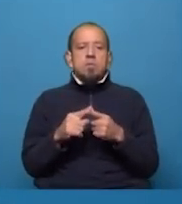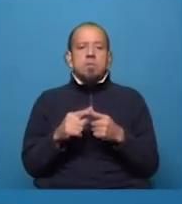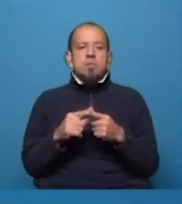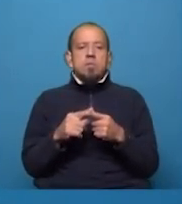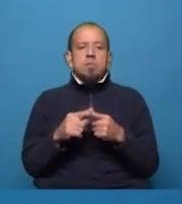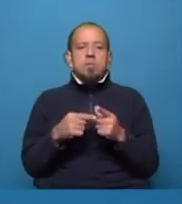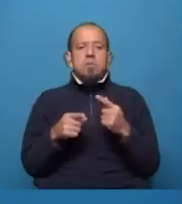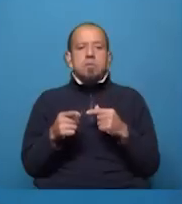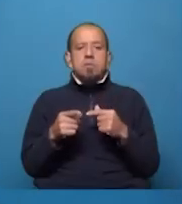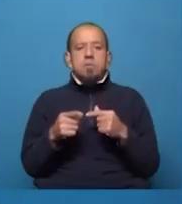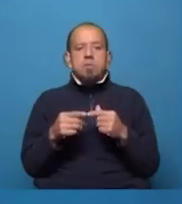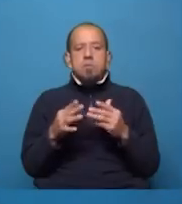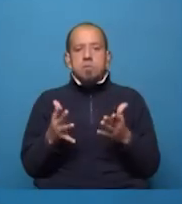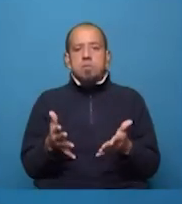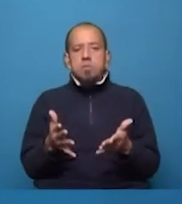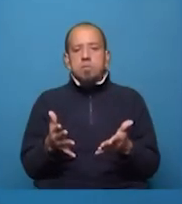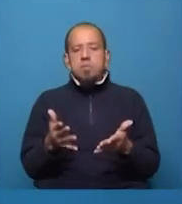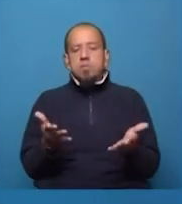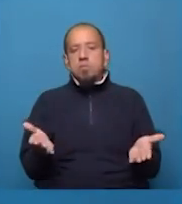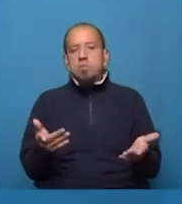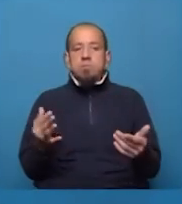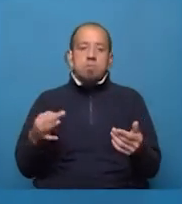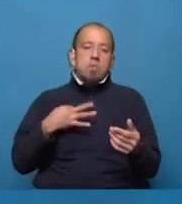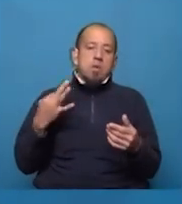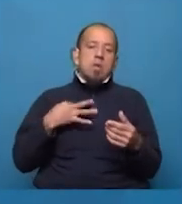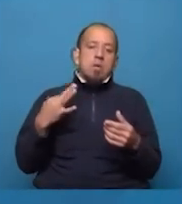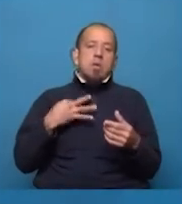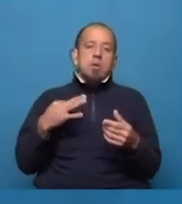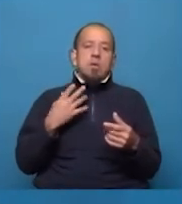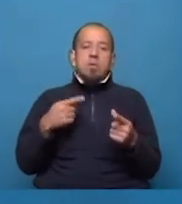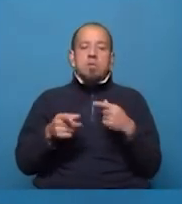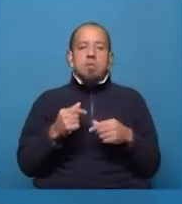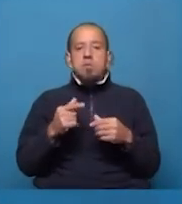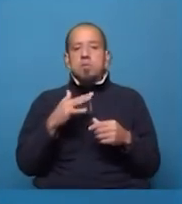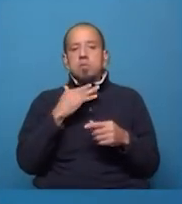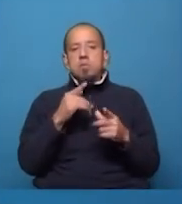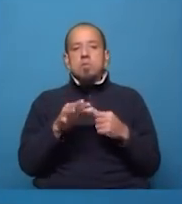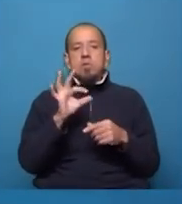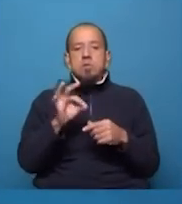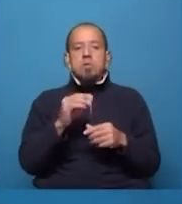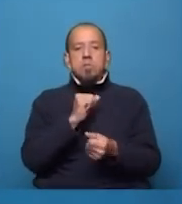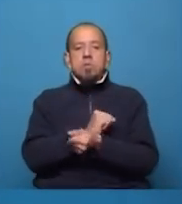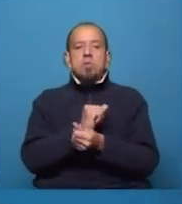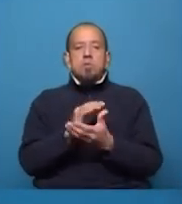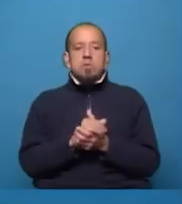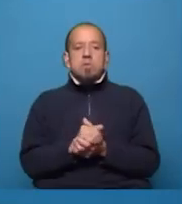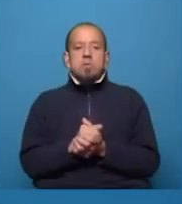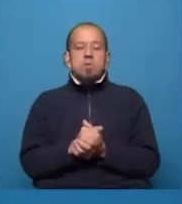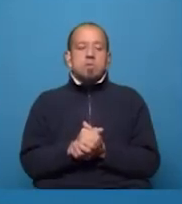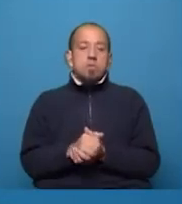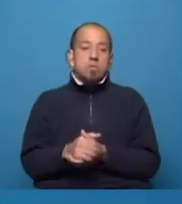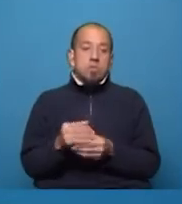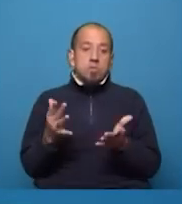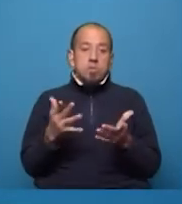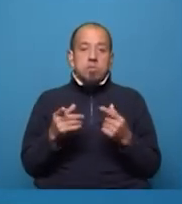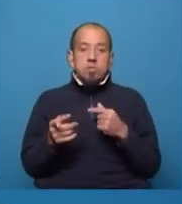con esa cabeza fue que vivimos décadas con delito lavadores y cero preso es lo que